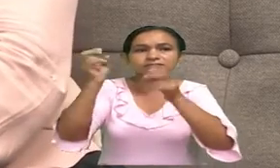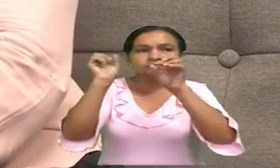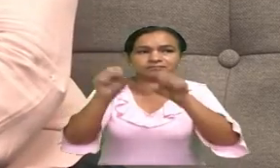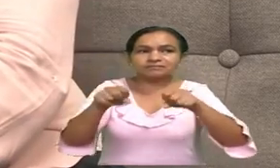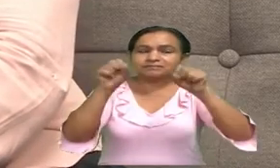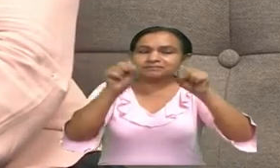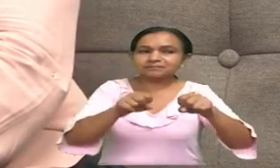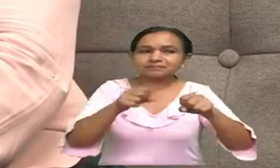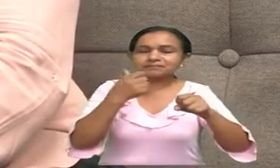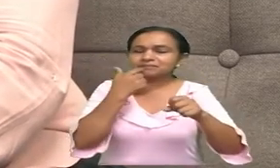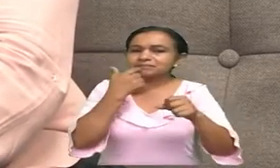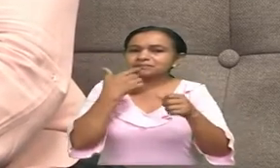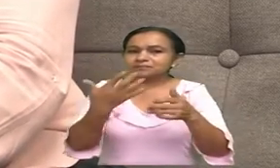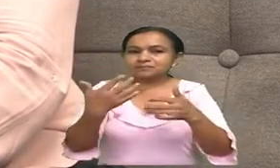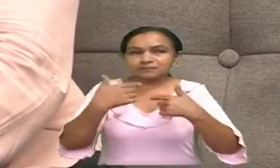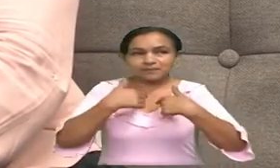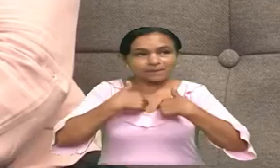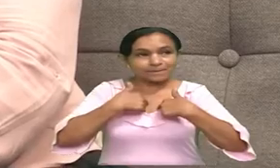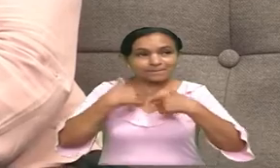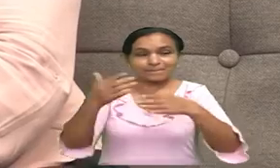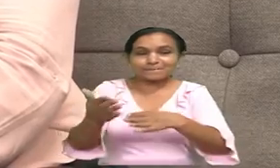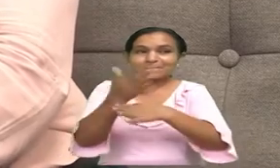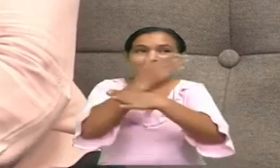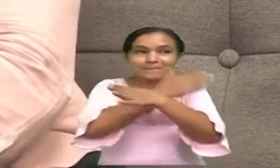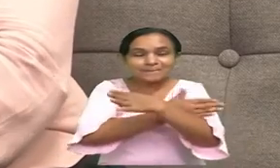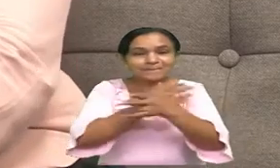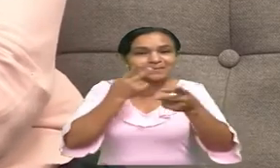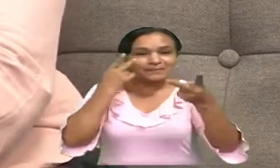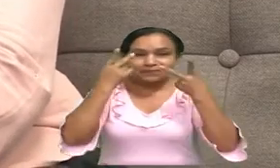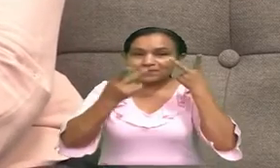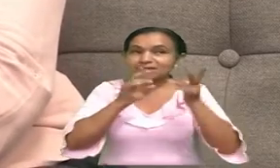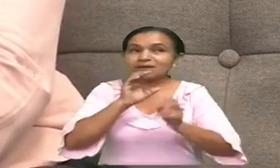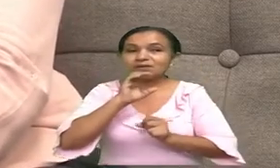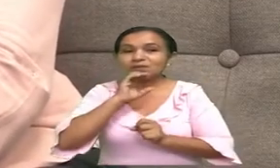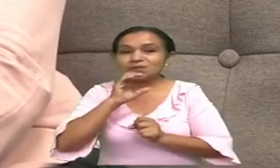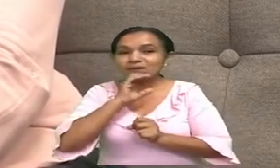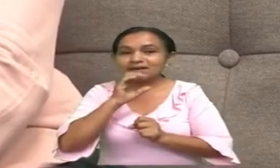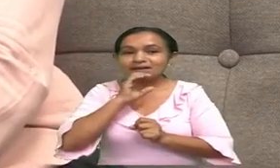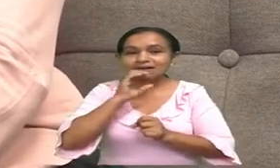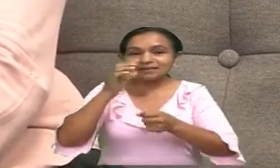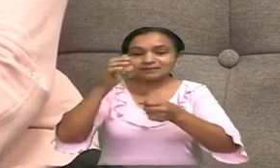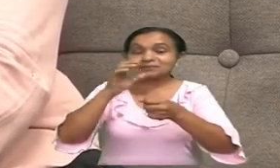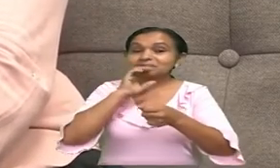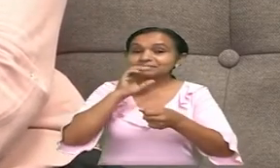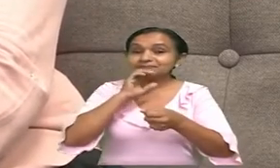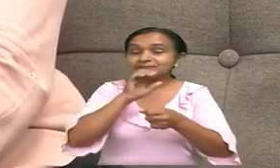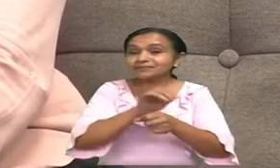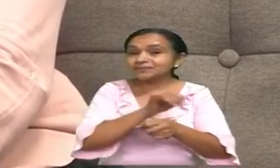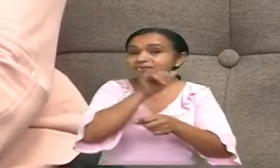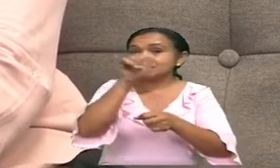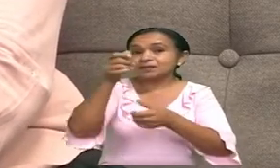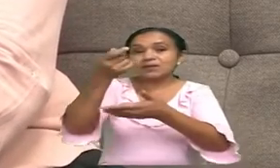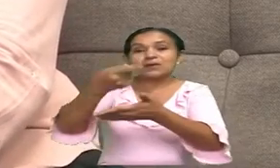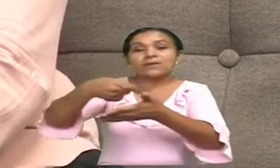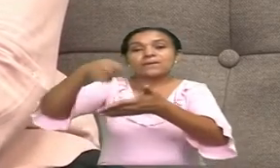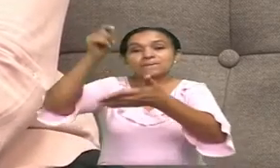Porque yo hacía una visita recientemente a Cuba, a la Universidad de La Habana, porque estaba firmando un convenio con la Universidad de La